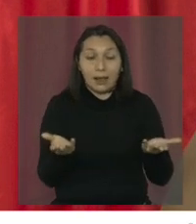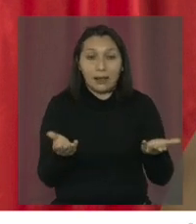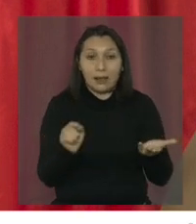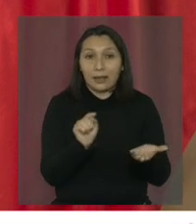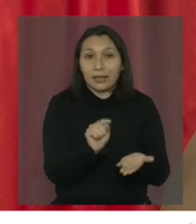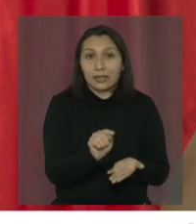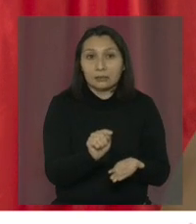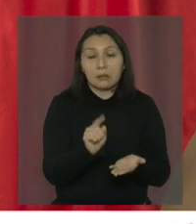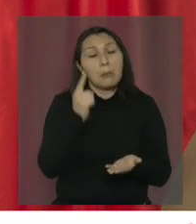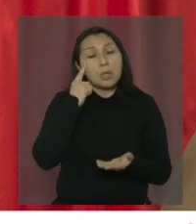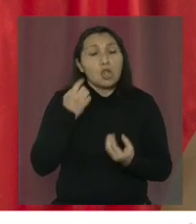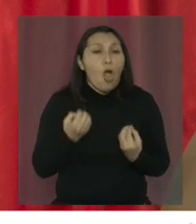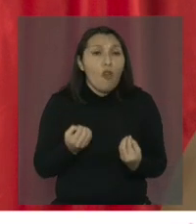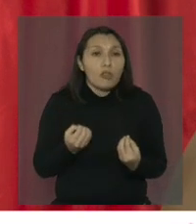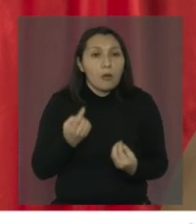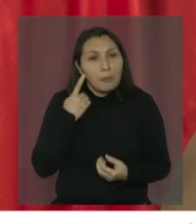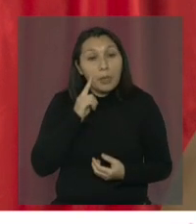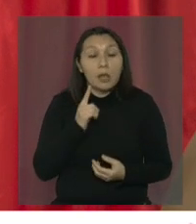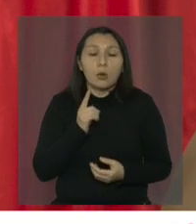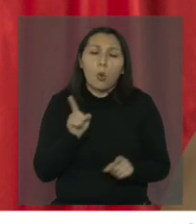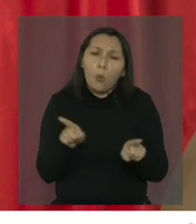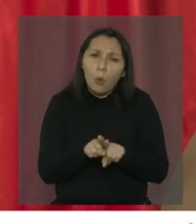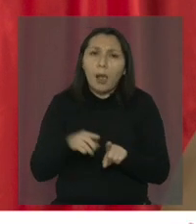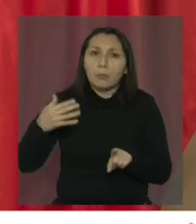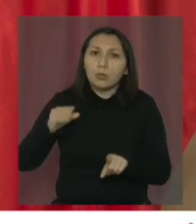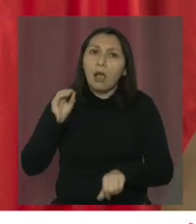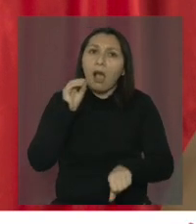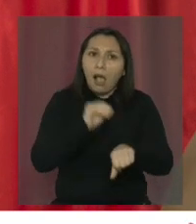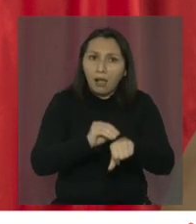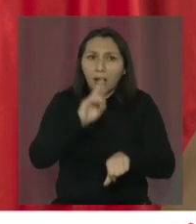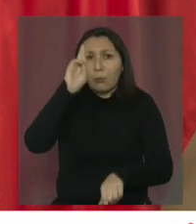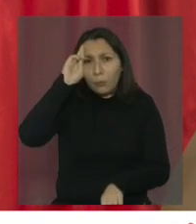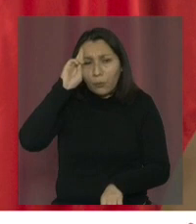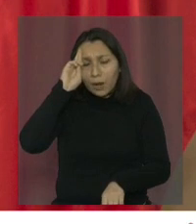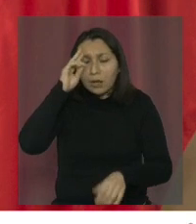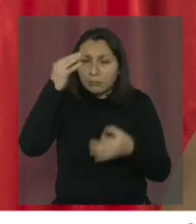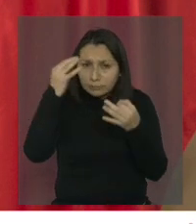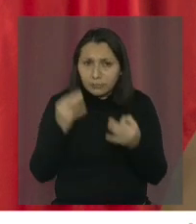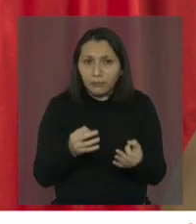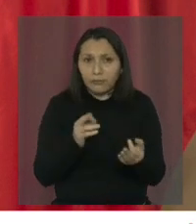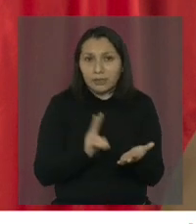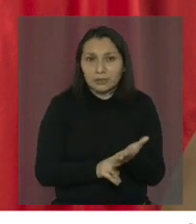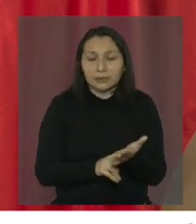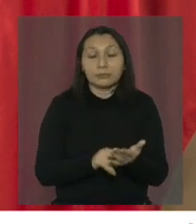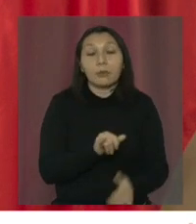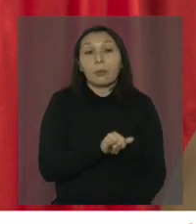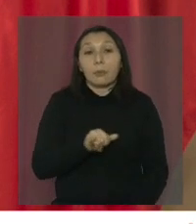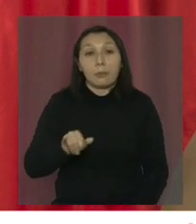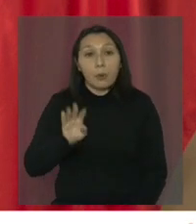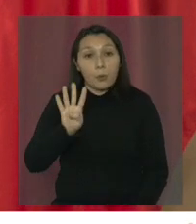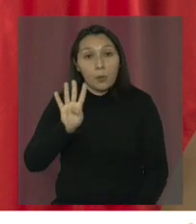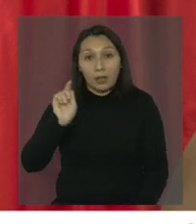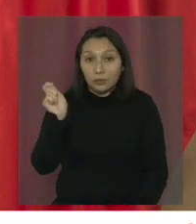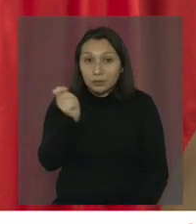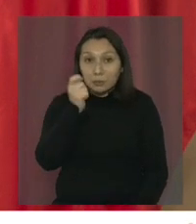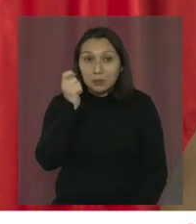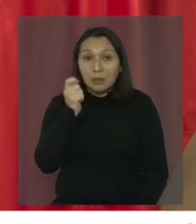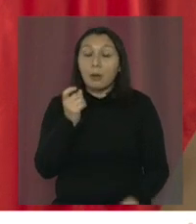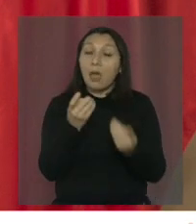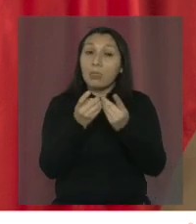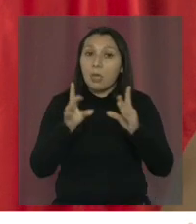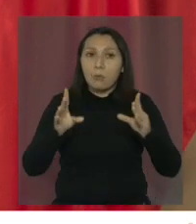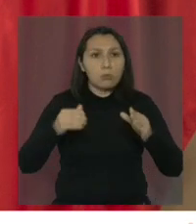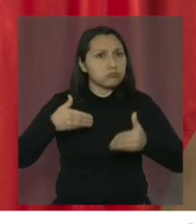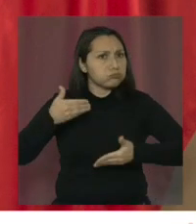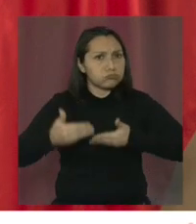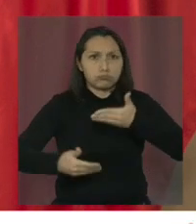parece una obviedad pero vale la pena y reafirmarlo después del 4 de septiembre la democracia